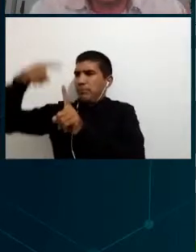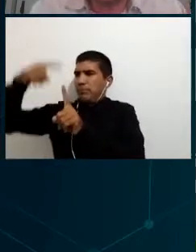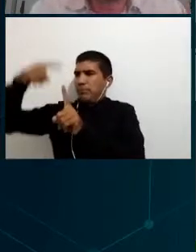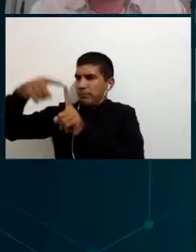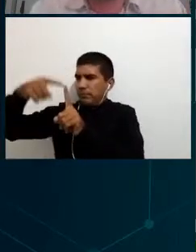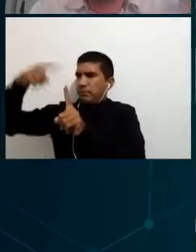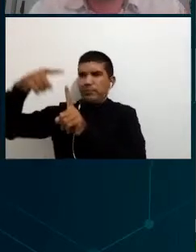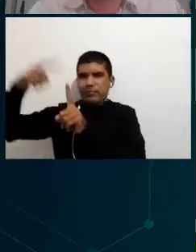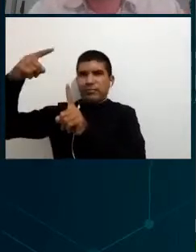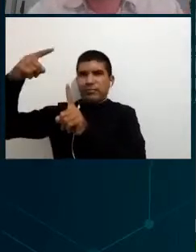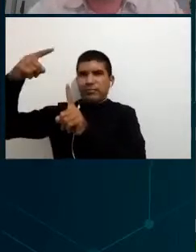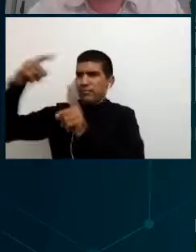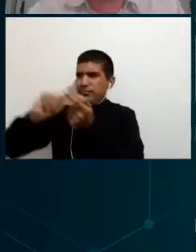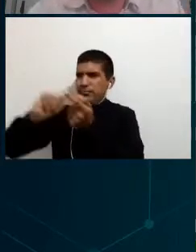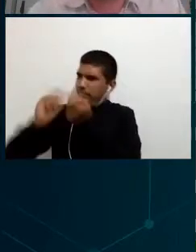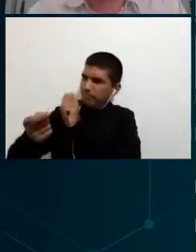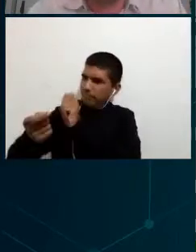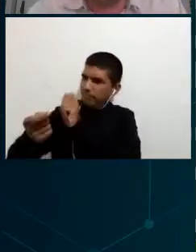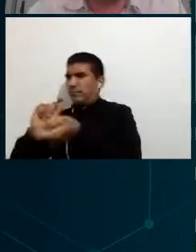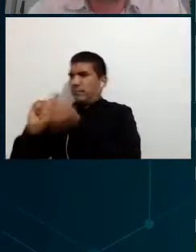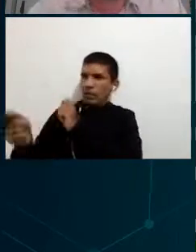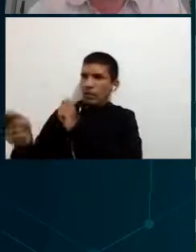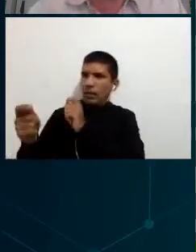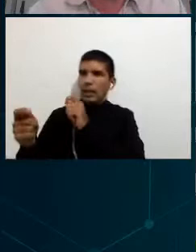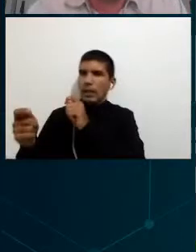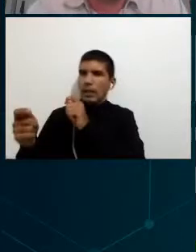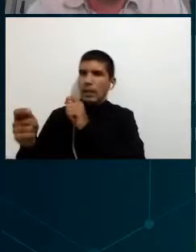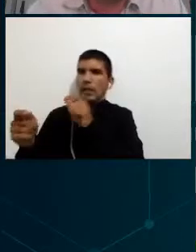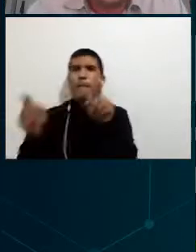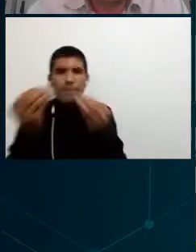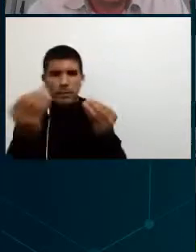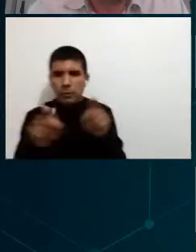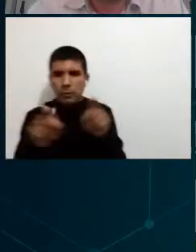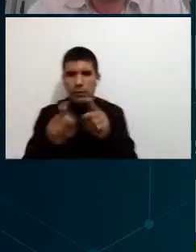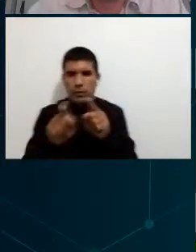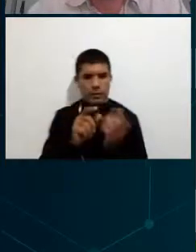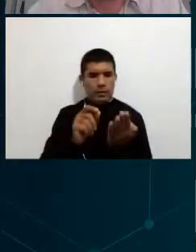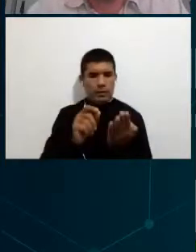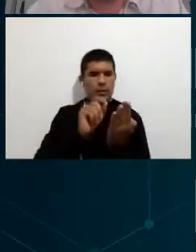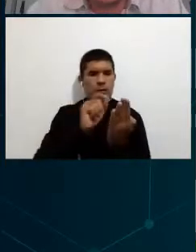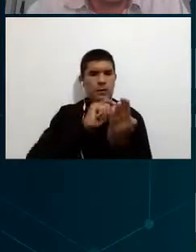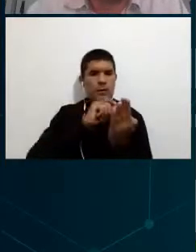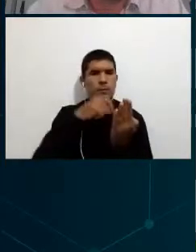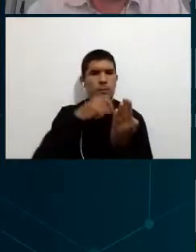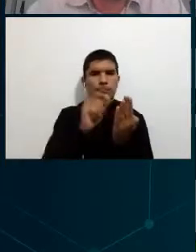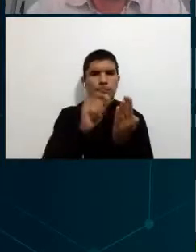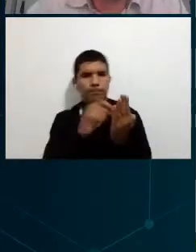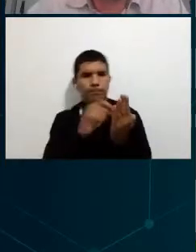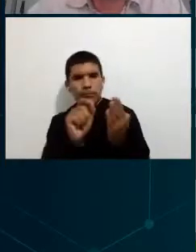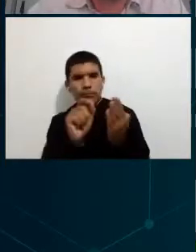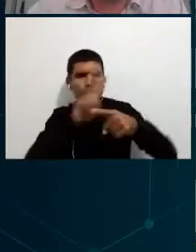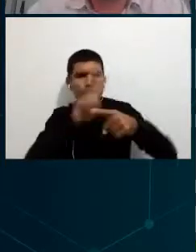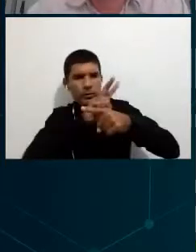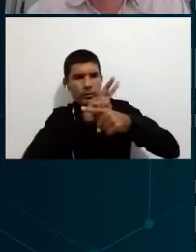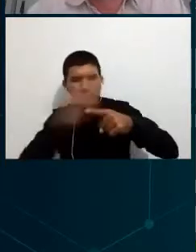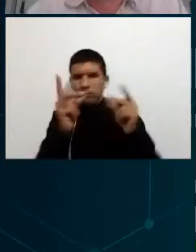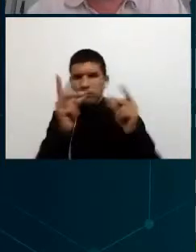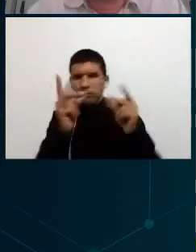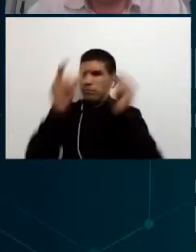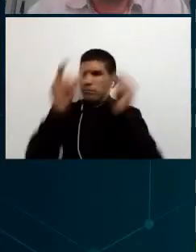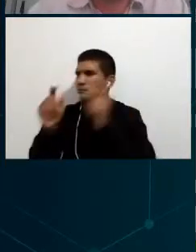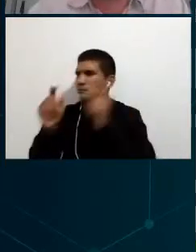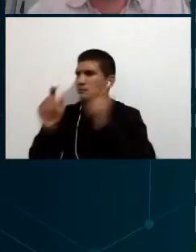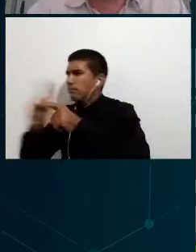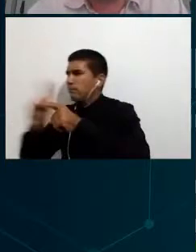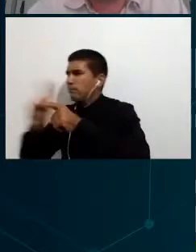el relé de la subestación A como en el relé de la subestación B. Una vez establecida el canal, se pueda medir la latencia,